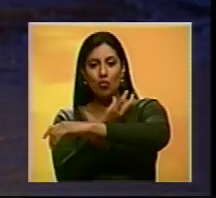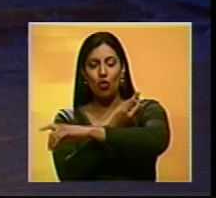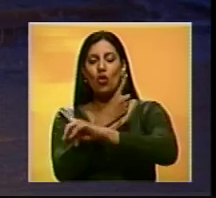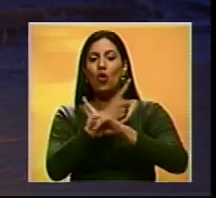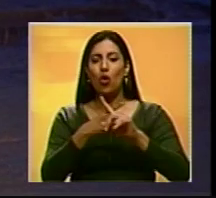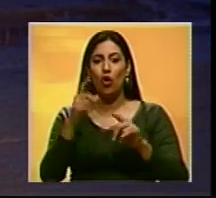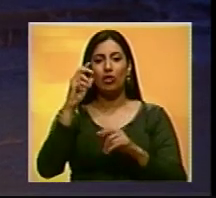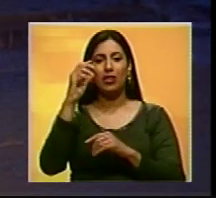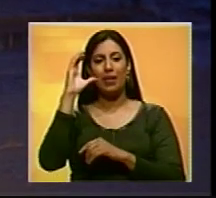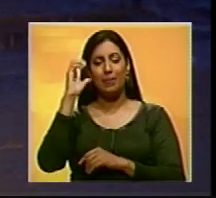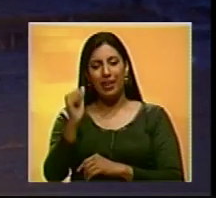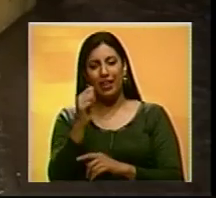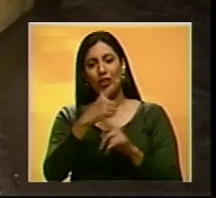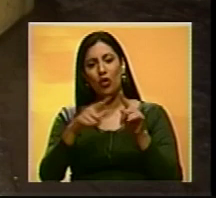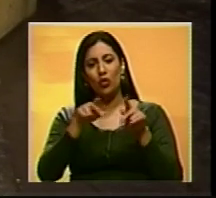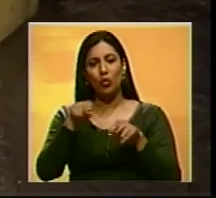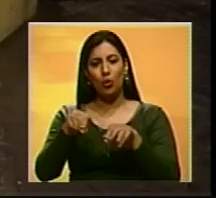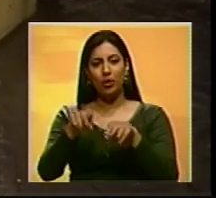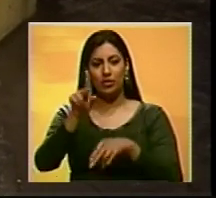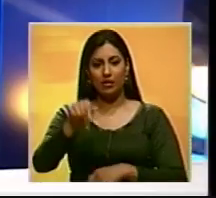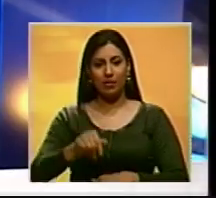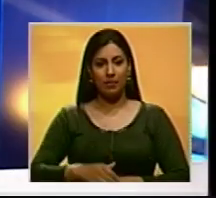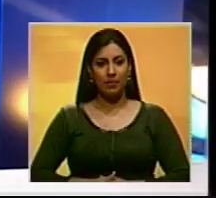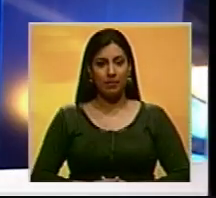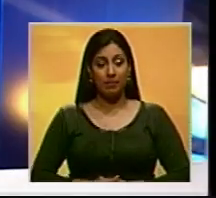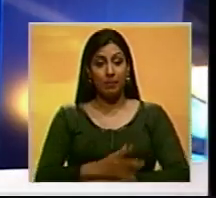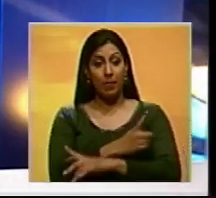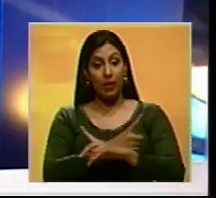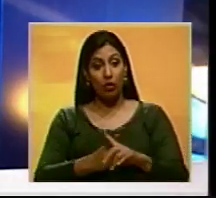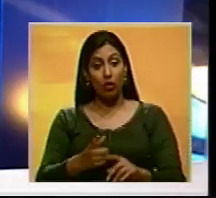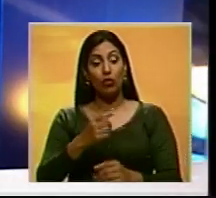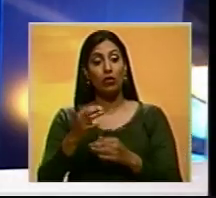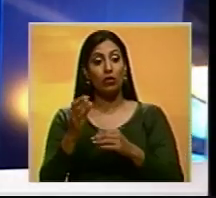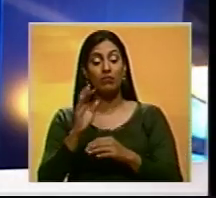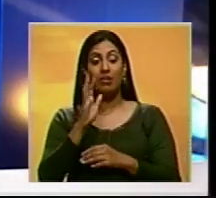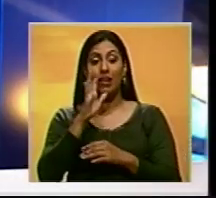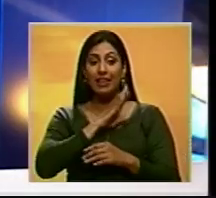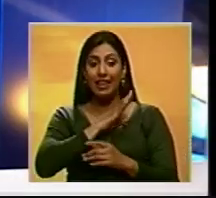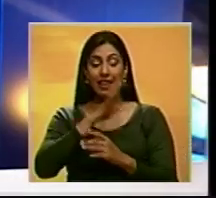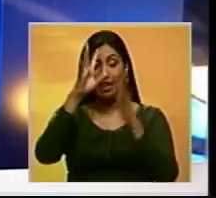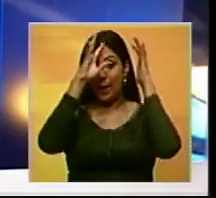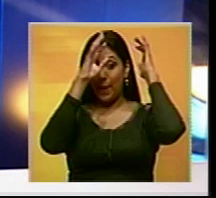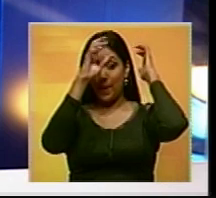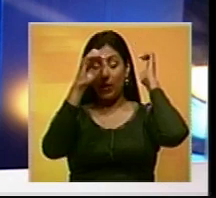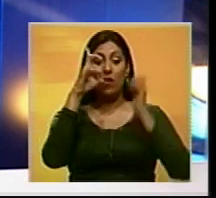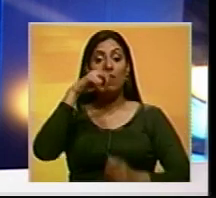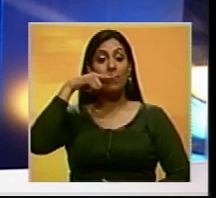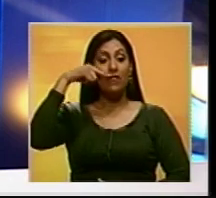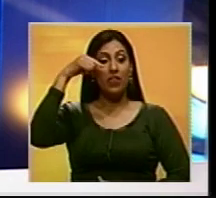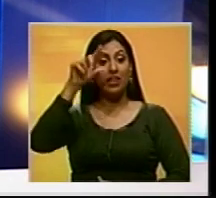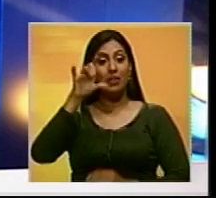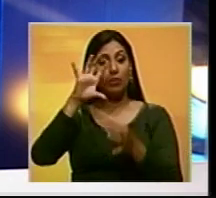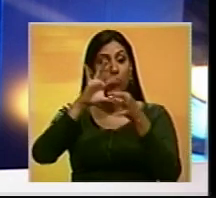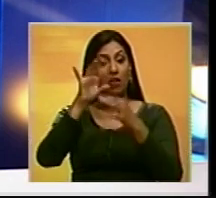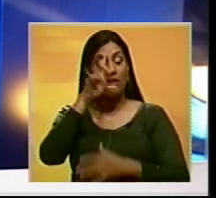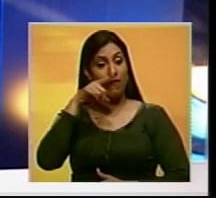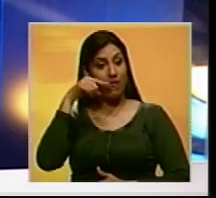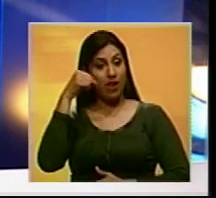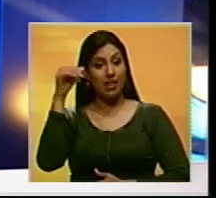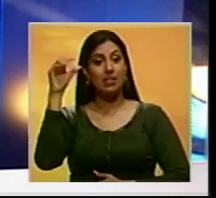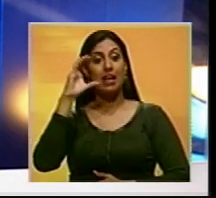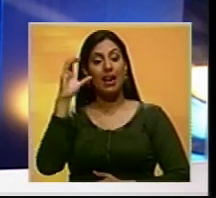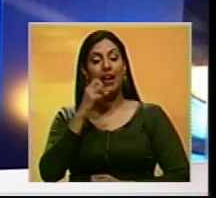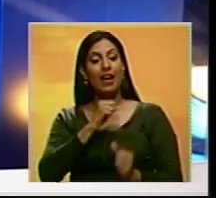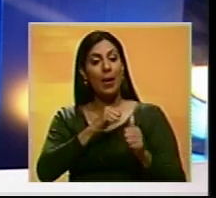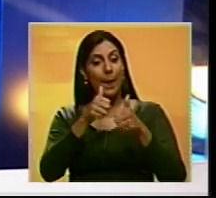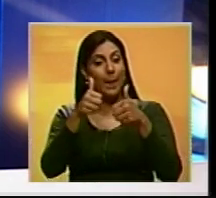VI, en el Llanito y en Los Ruices. Con el auspicio de la Embajada de Francia y de la Alianza Francesa de Caracas